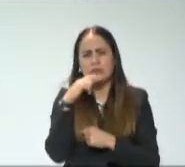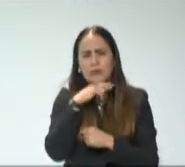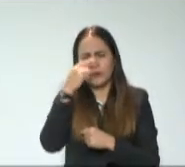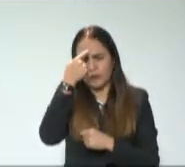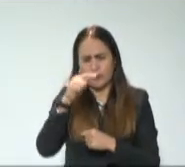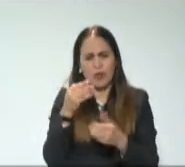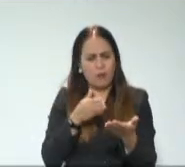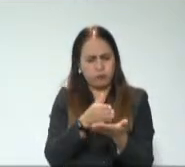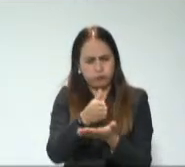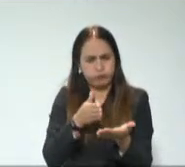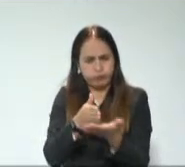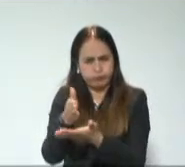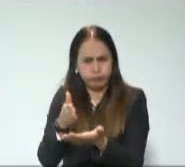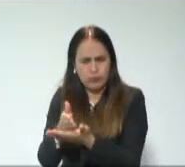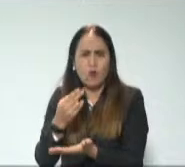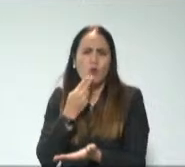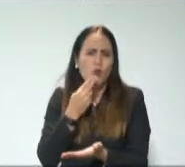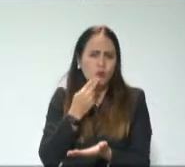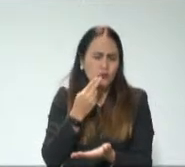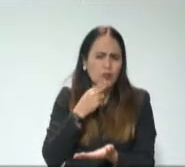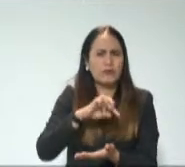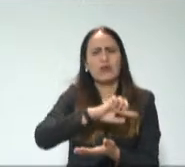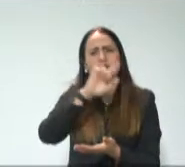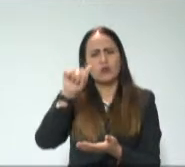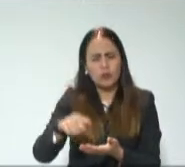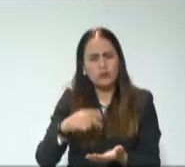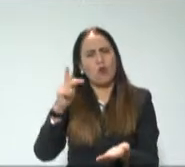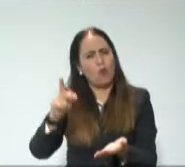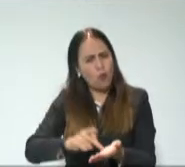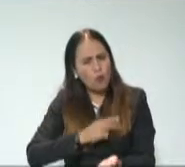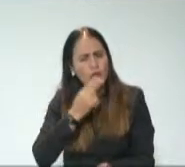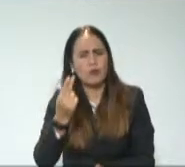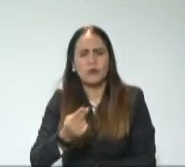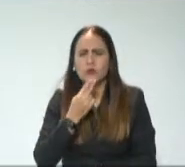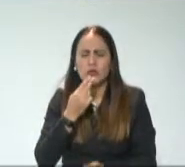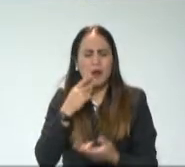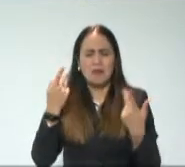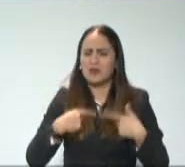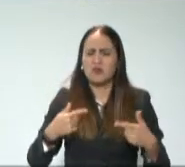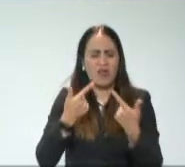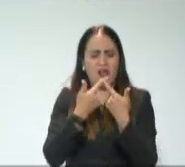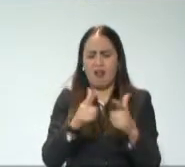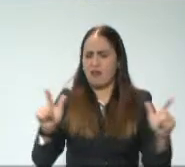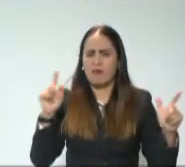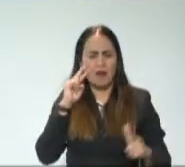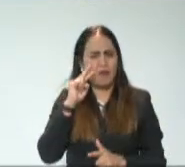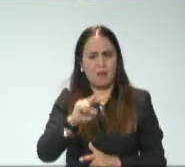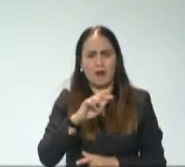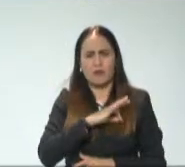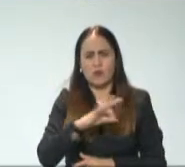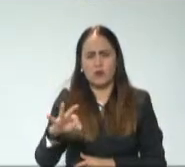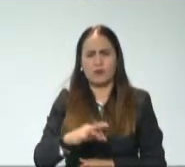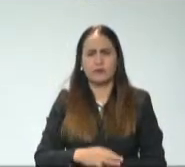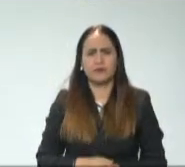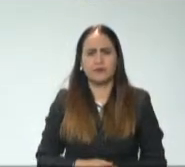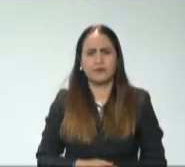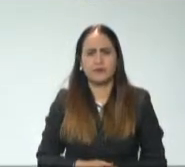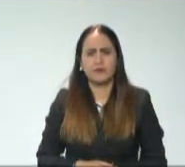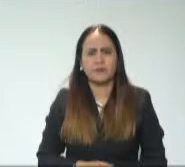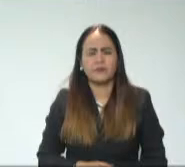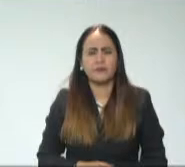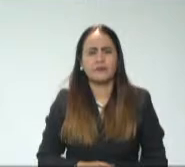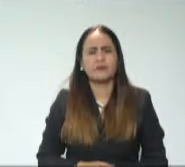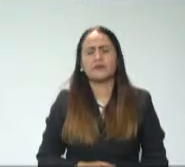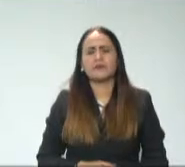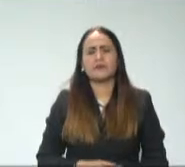accesibles usados y reusados por por cualquiera eh la liberación